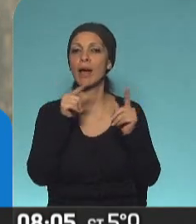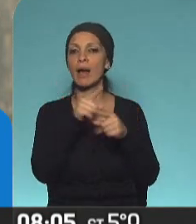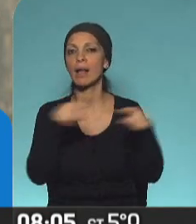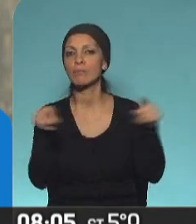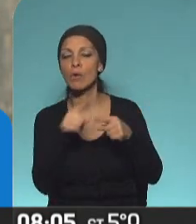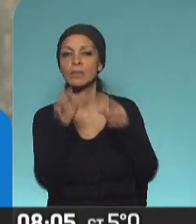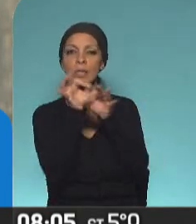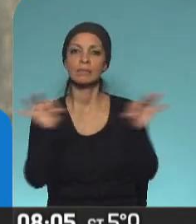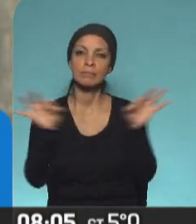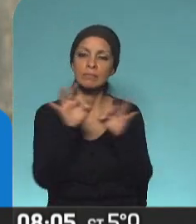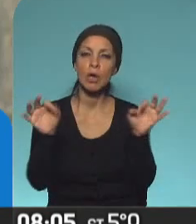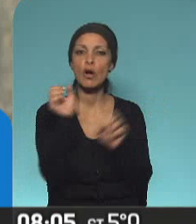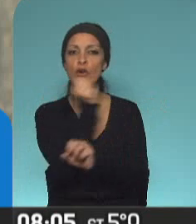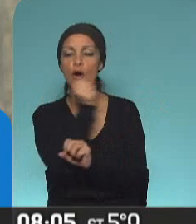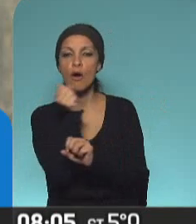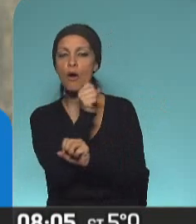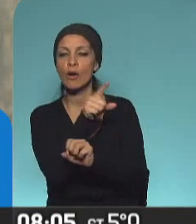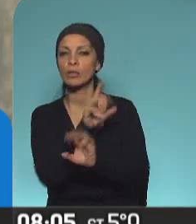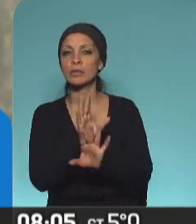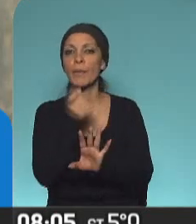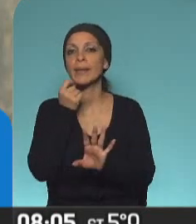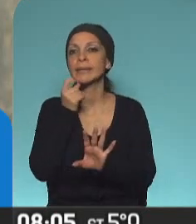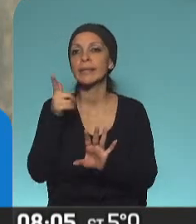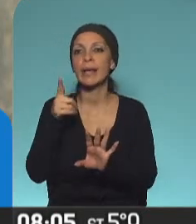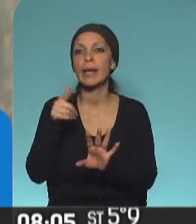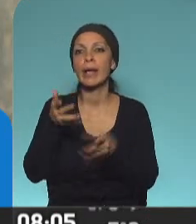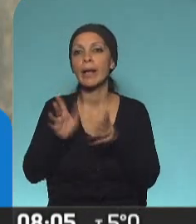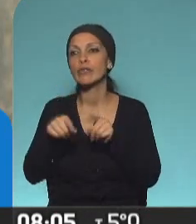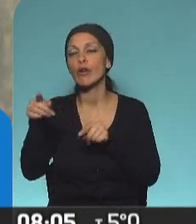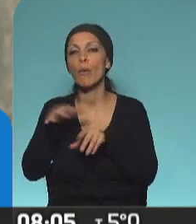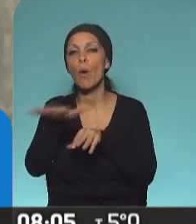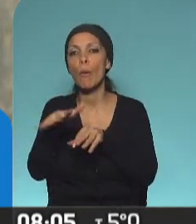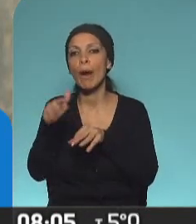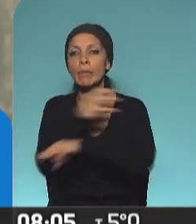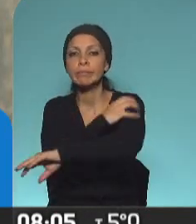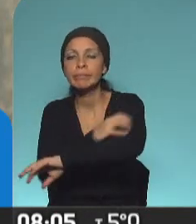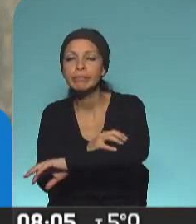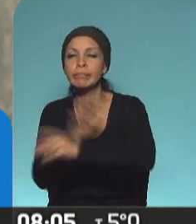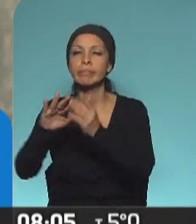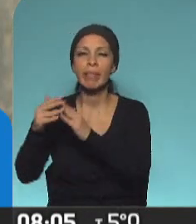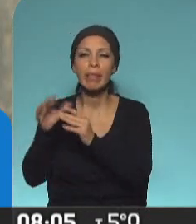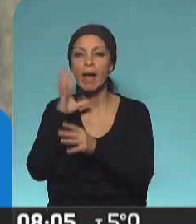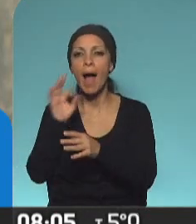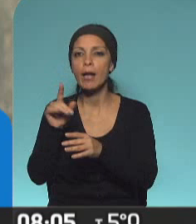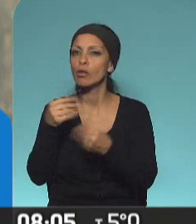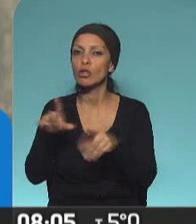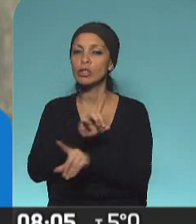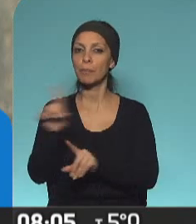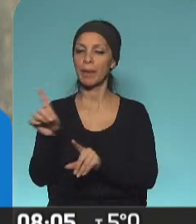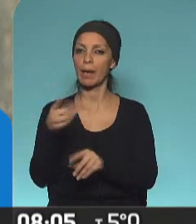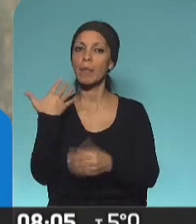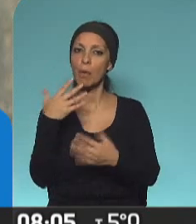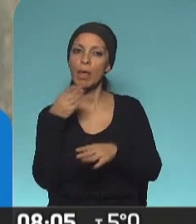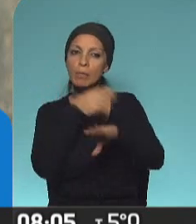las orquestas y coros, solo por haber nacido en algún lugar más vulnerado de la Argentina. Y como consideramos que